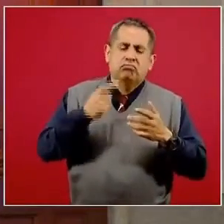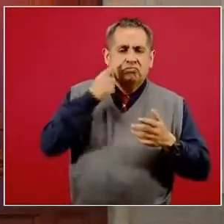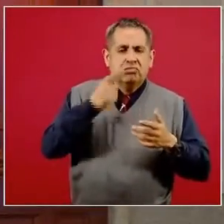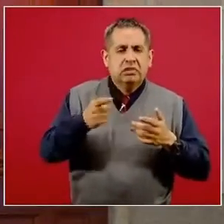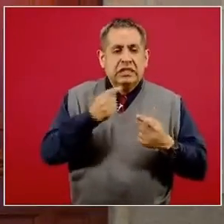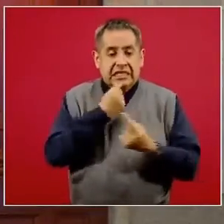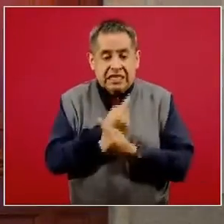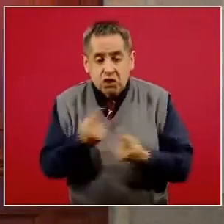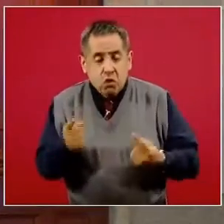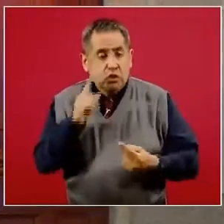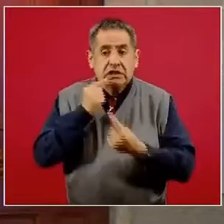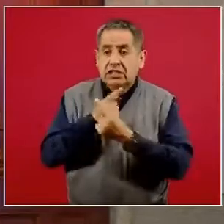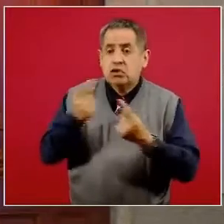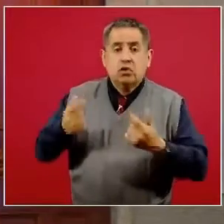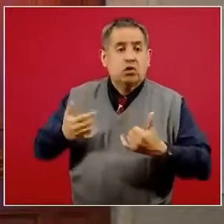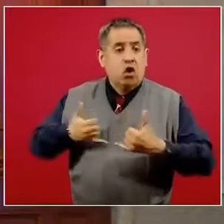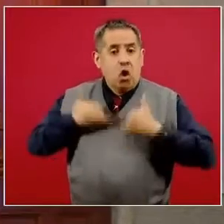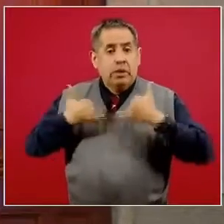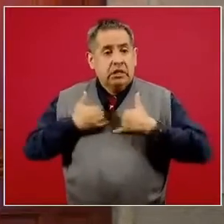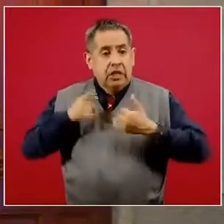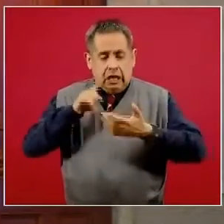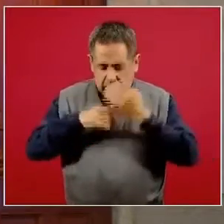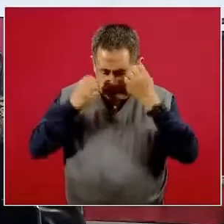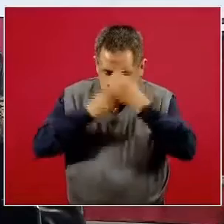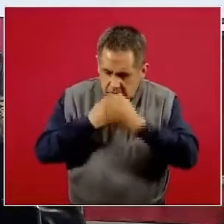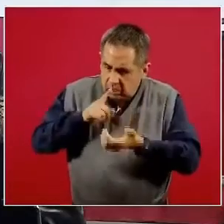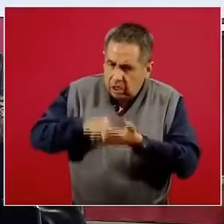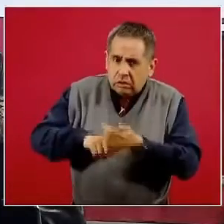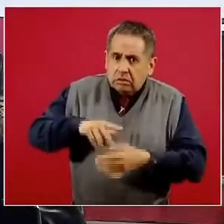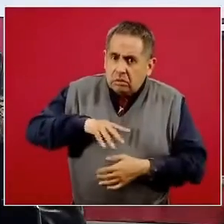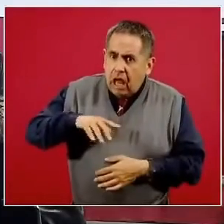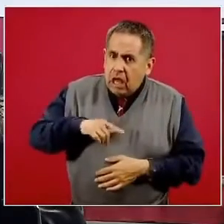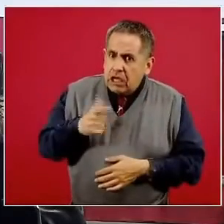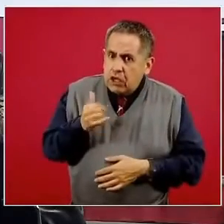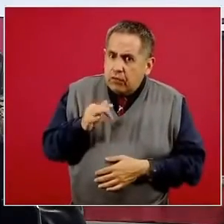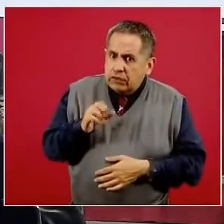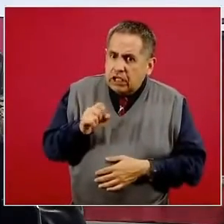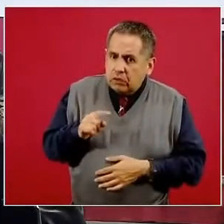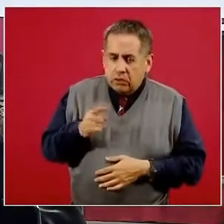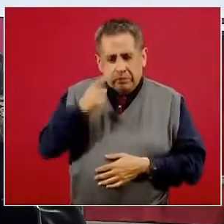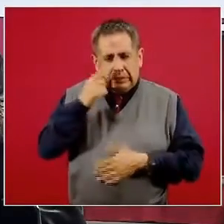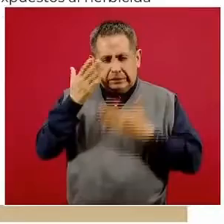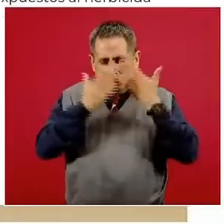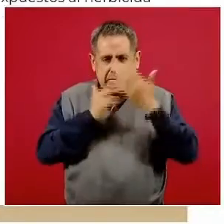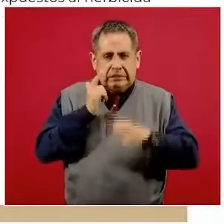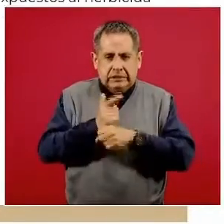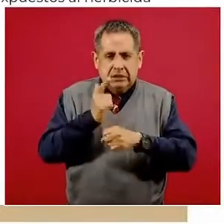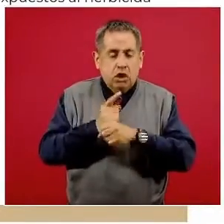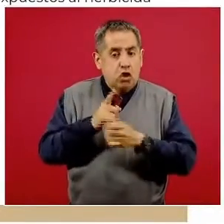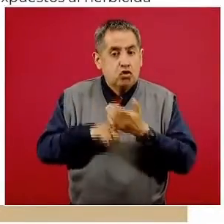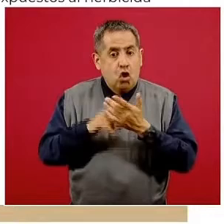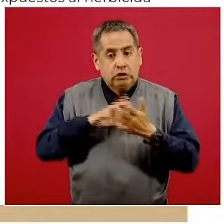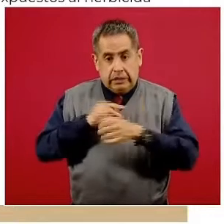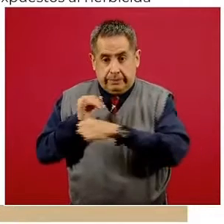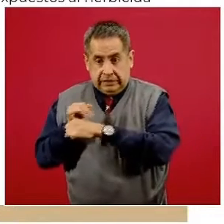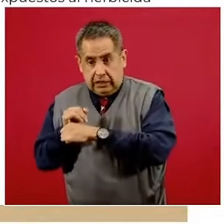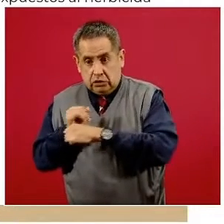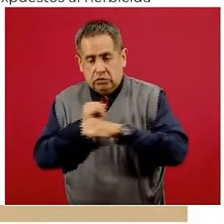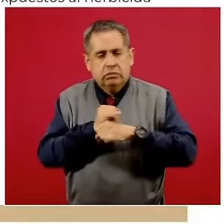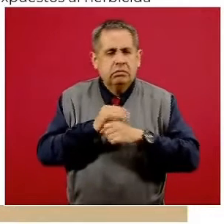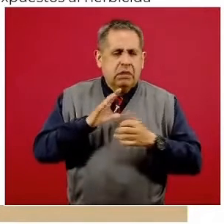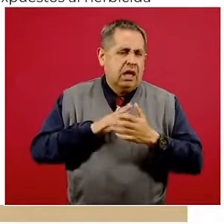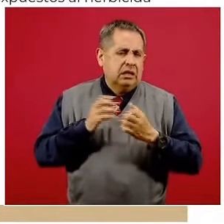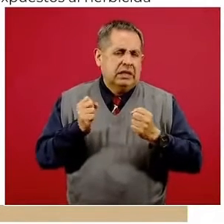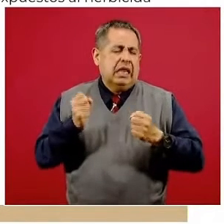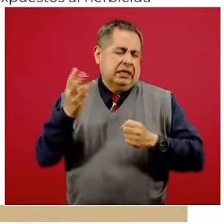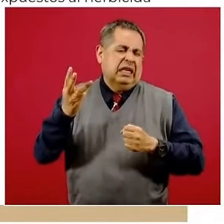de niños, niñas, adolescentes y adultos. Aquí les pongo estos dos estudios, porque son dos estudios, bueno, en realidad